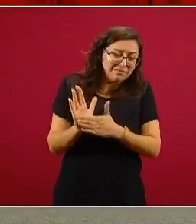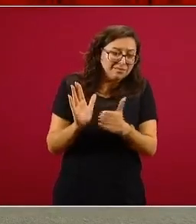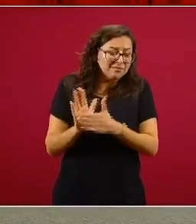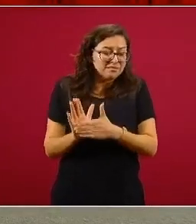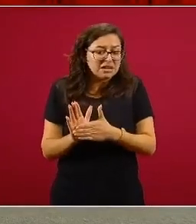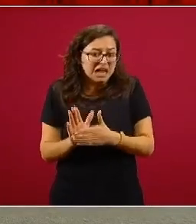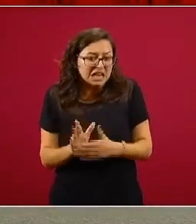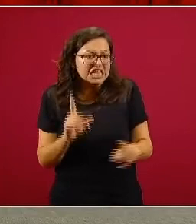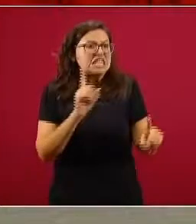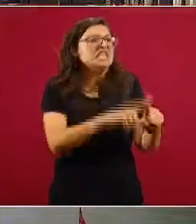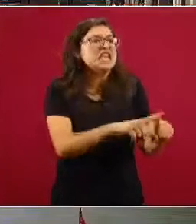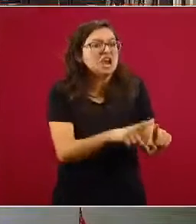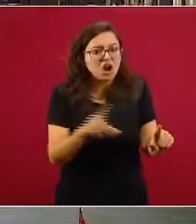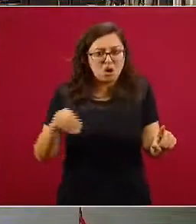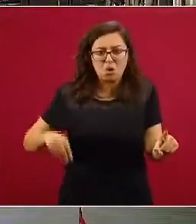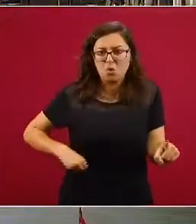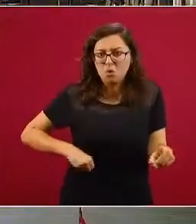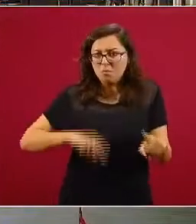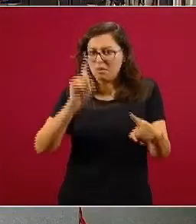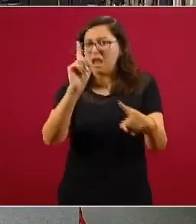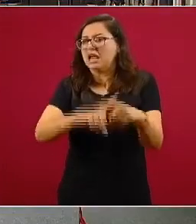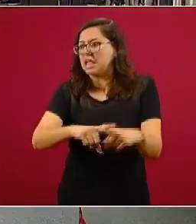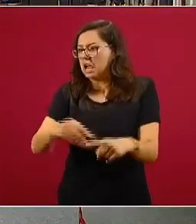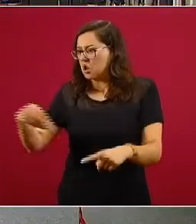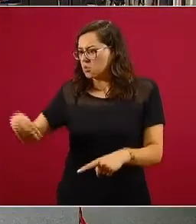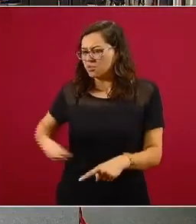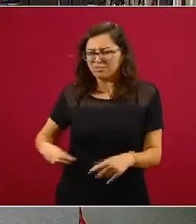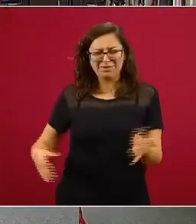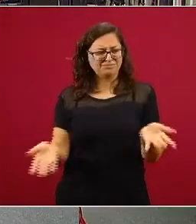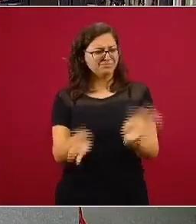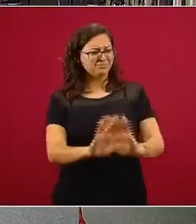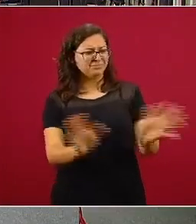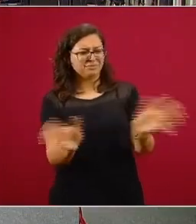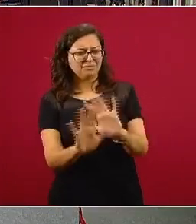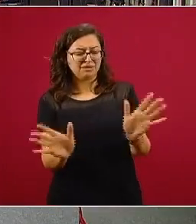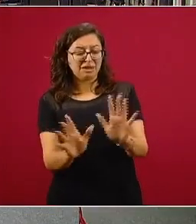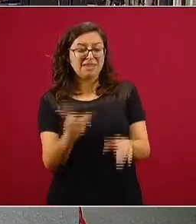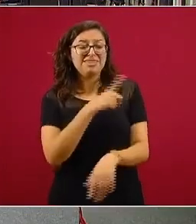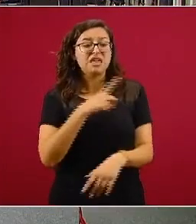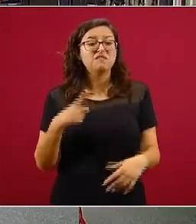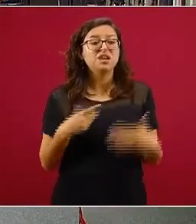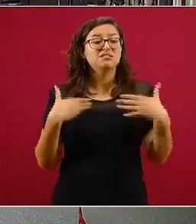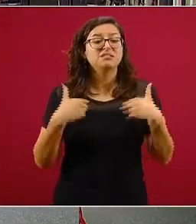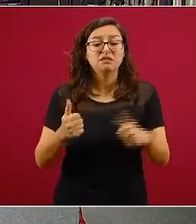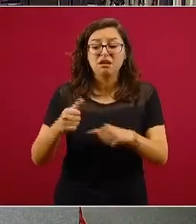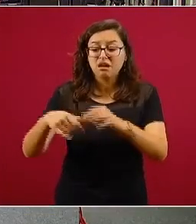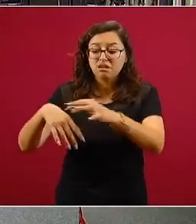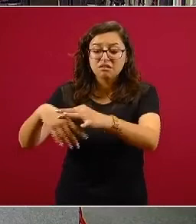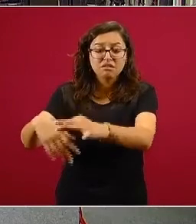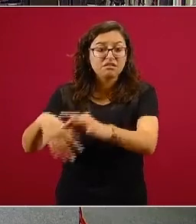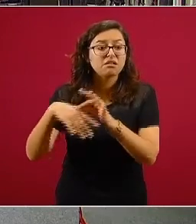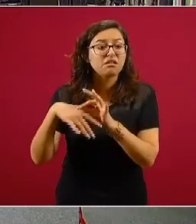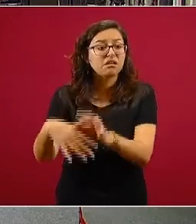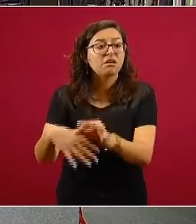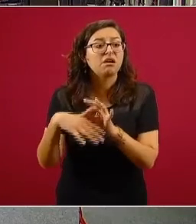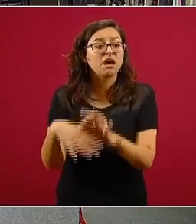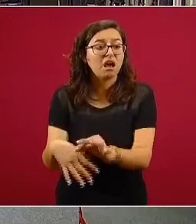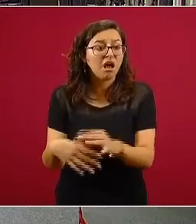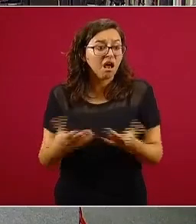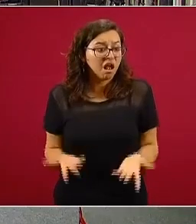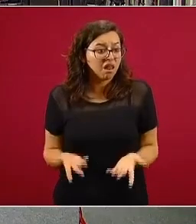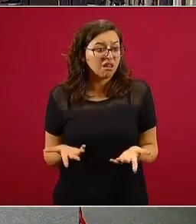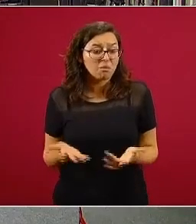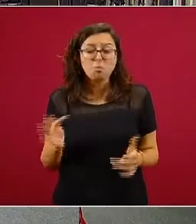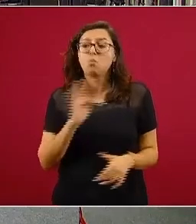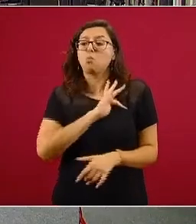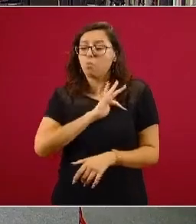en culpar, porque no se trata de culpar, se trata de entender la realidad, entender las oportunidades de